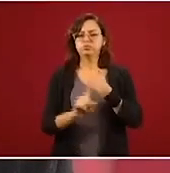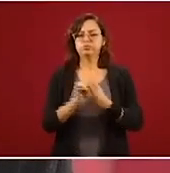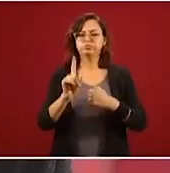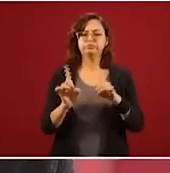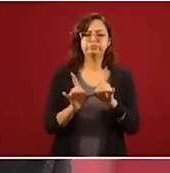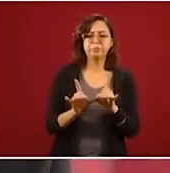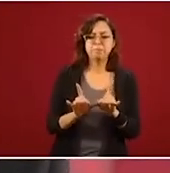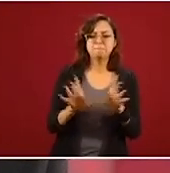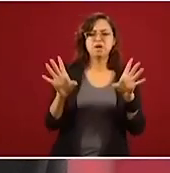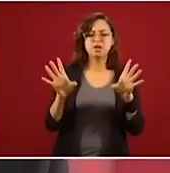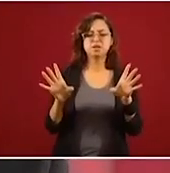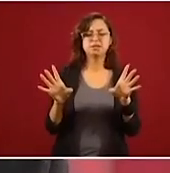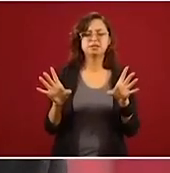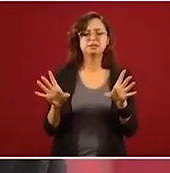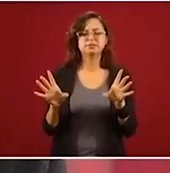incidente,